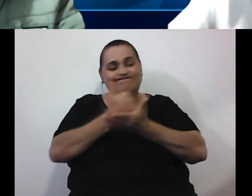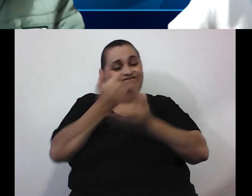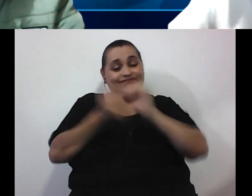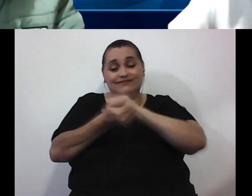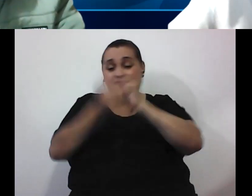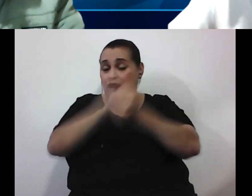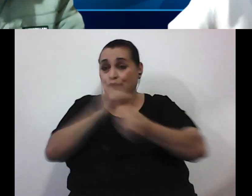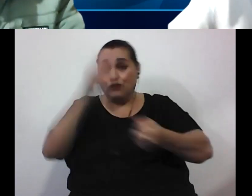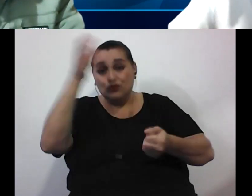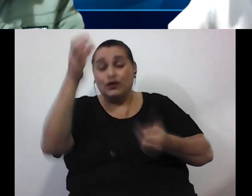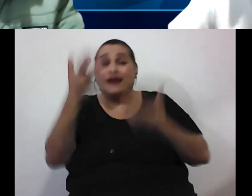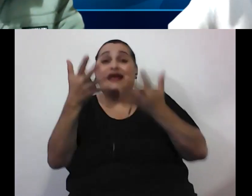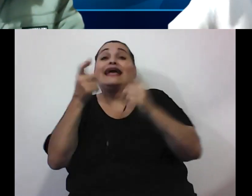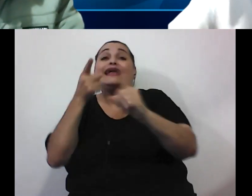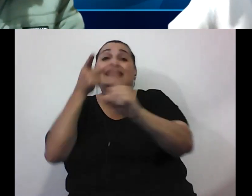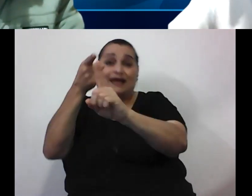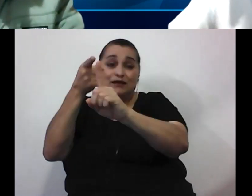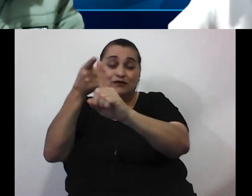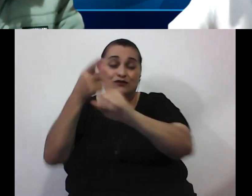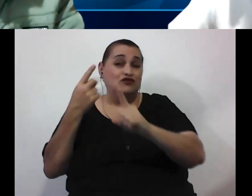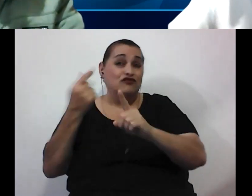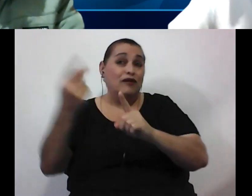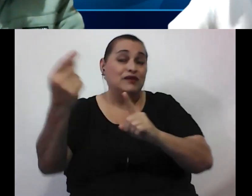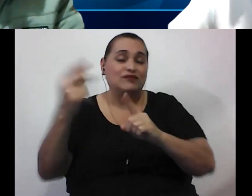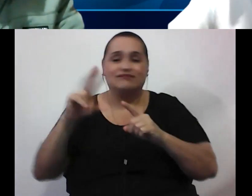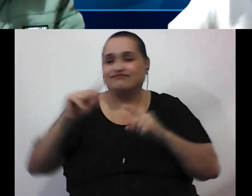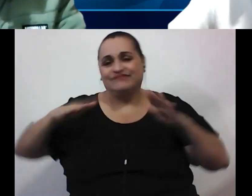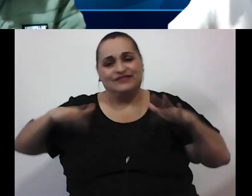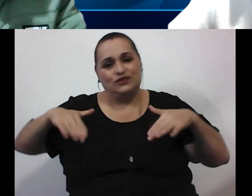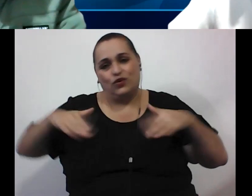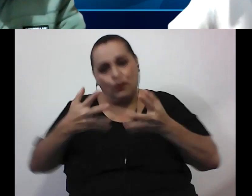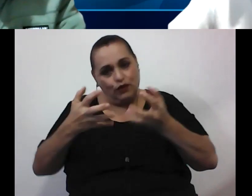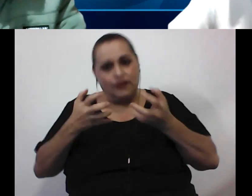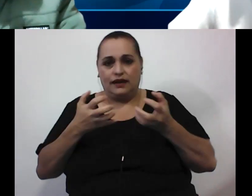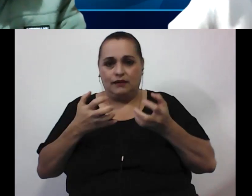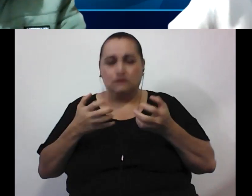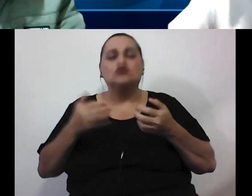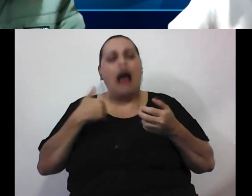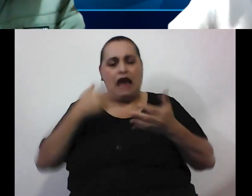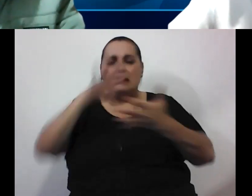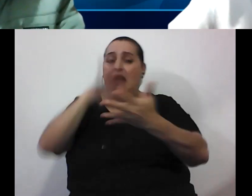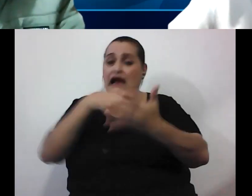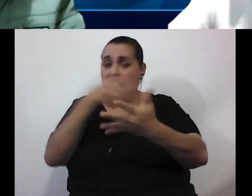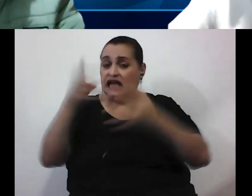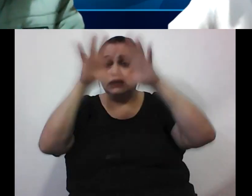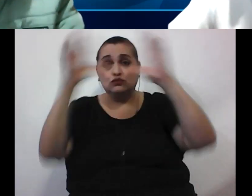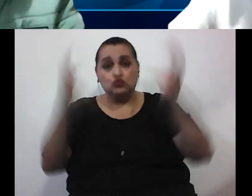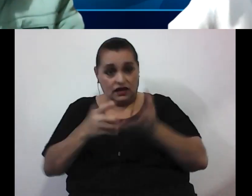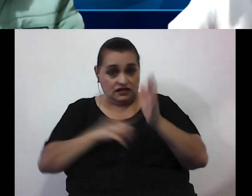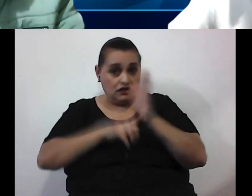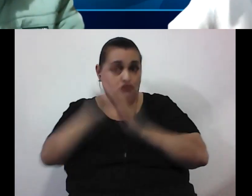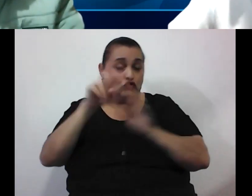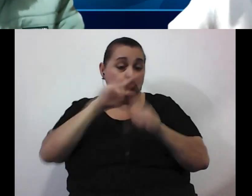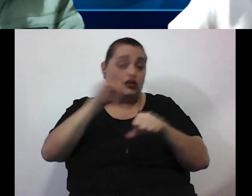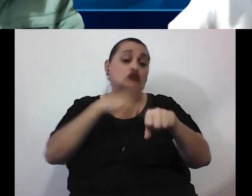que aspiramos no vaya tan rápido como lo deseamos. Hay agendas mundiales de desarrollo, nacionales